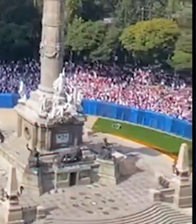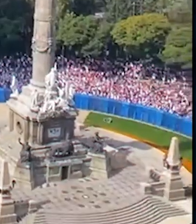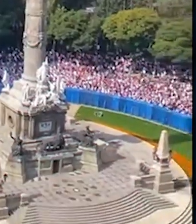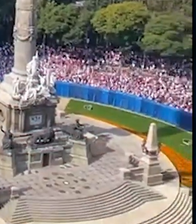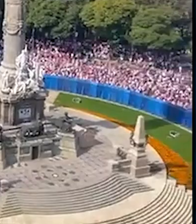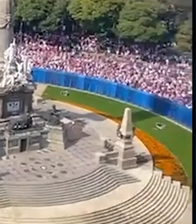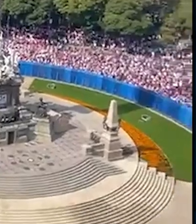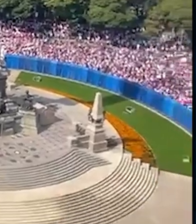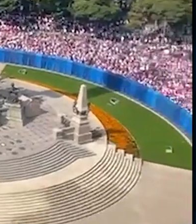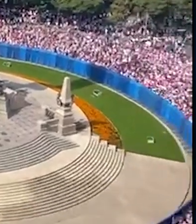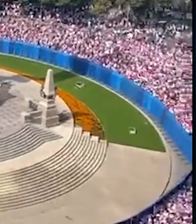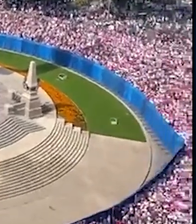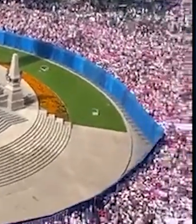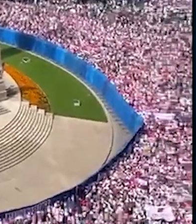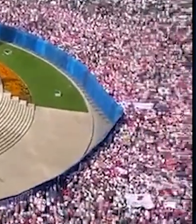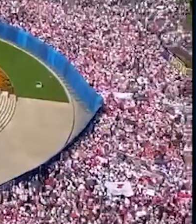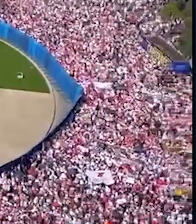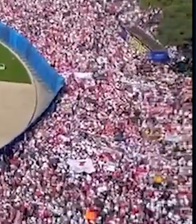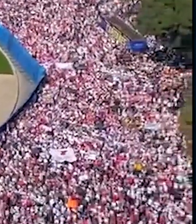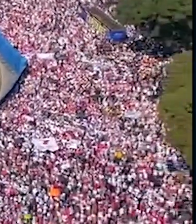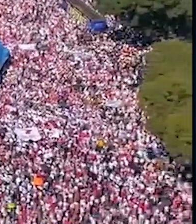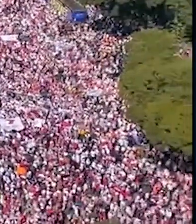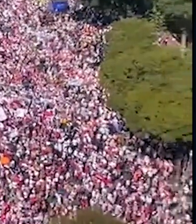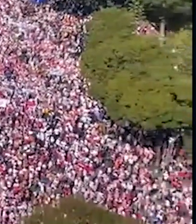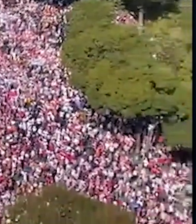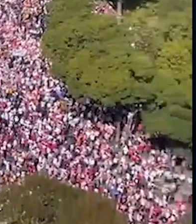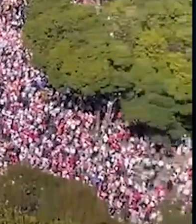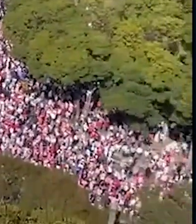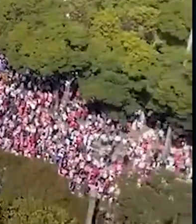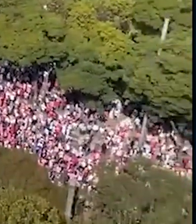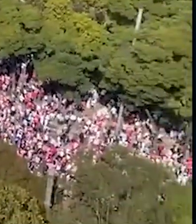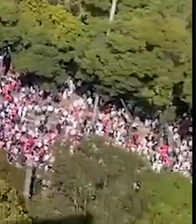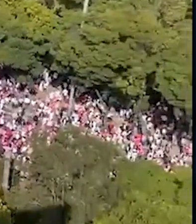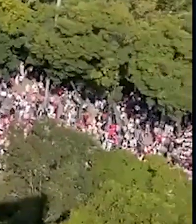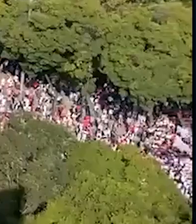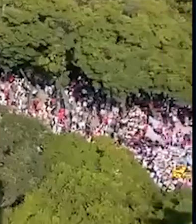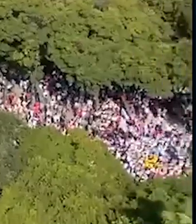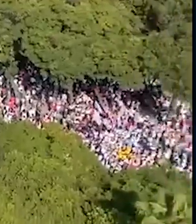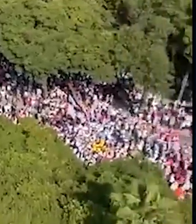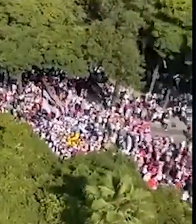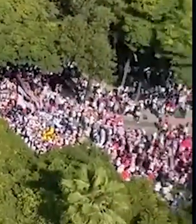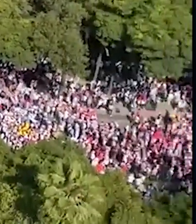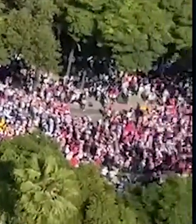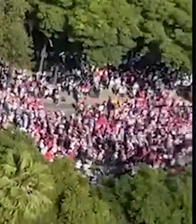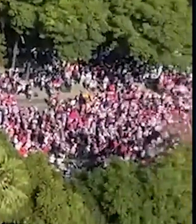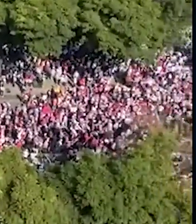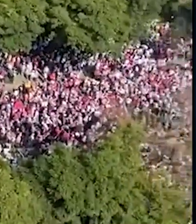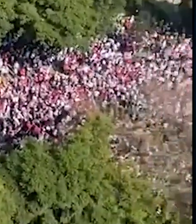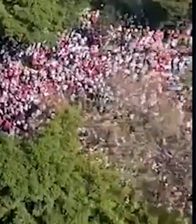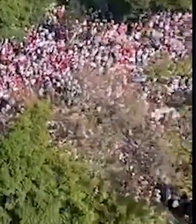Al presidente López Obrador le dolió mucho ver a millones de mexicanos salir a defender al INE y